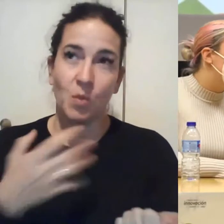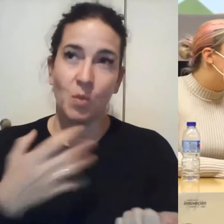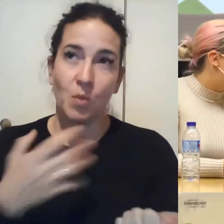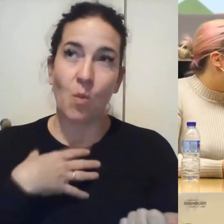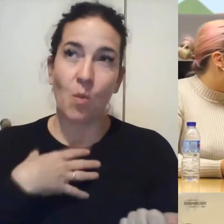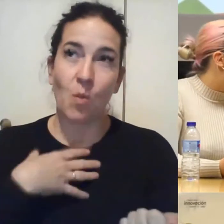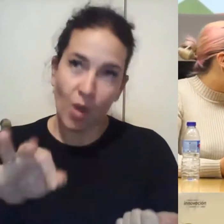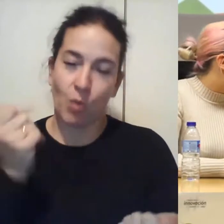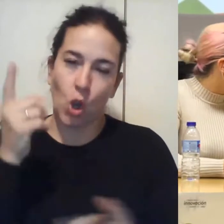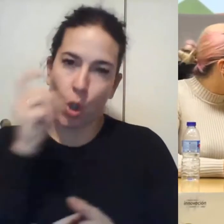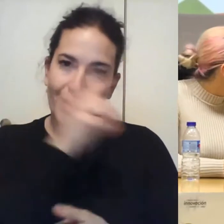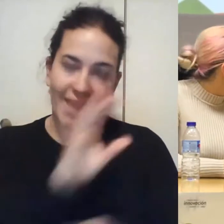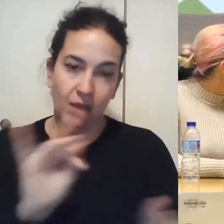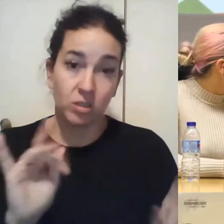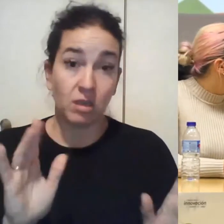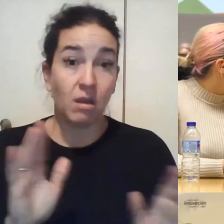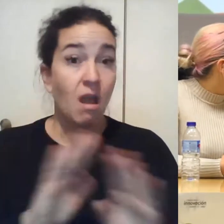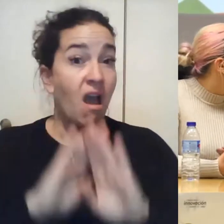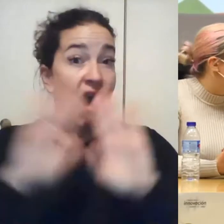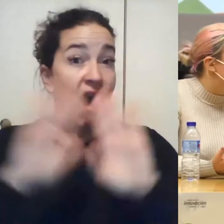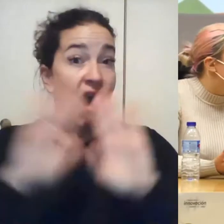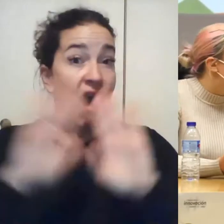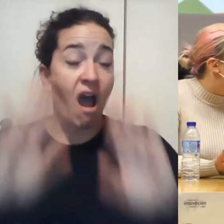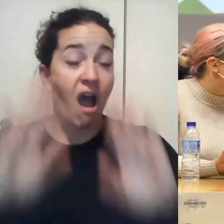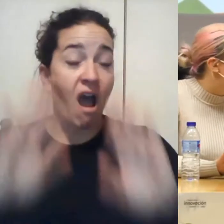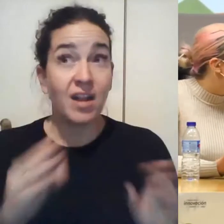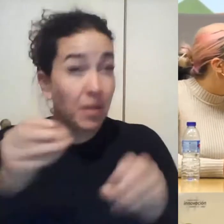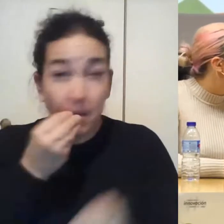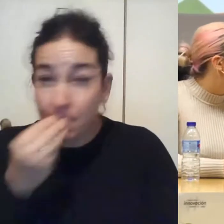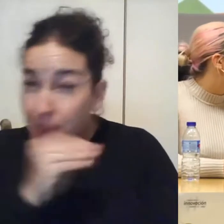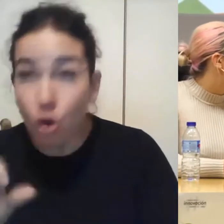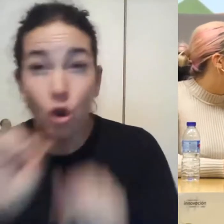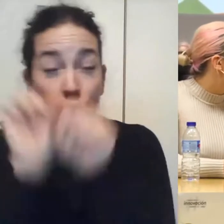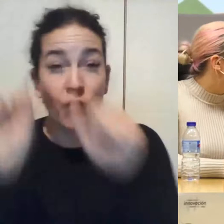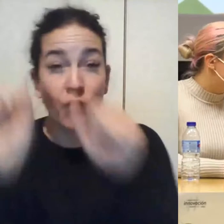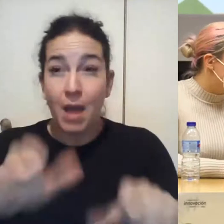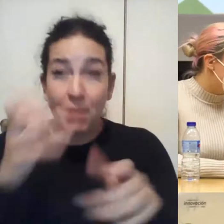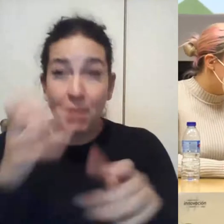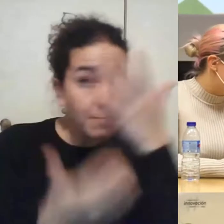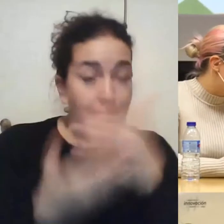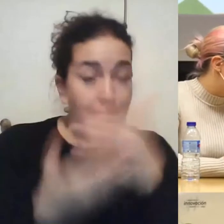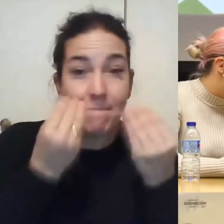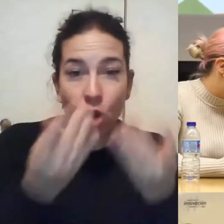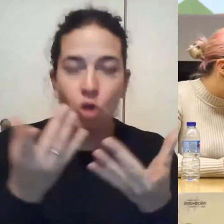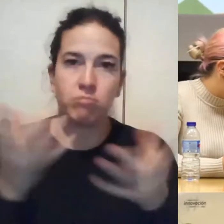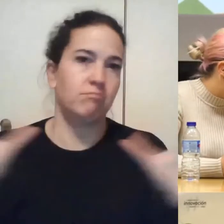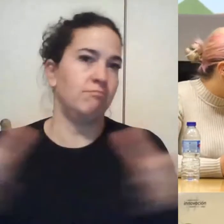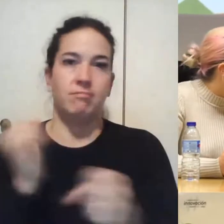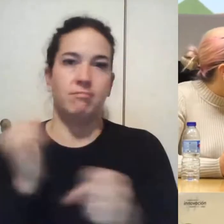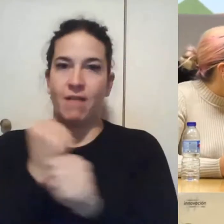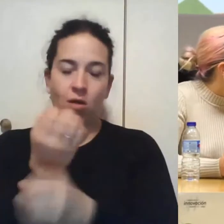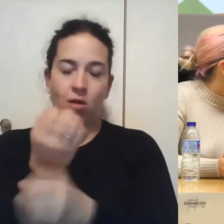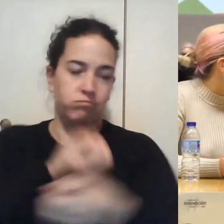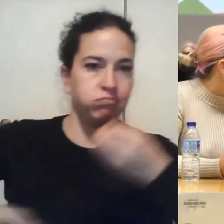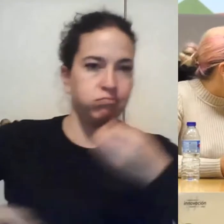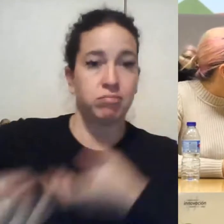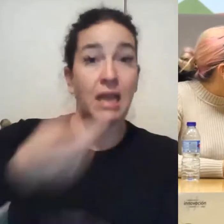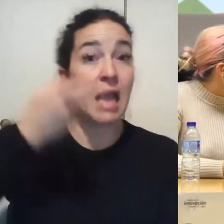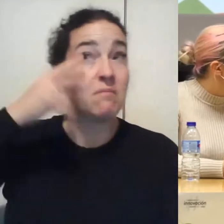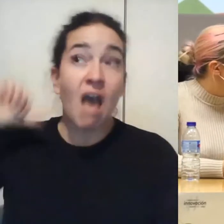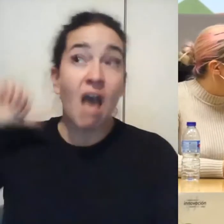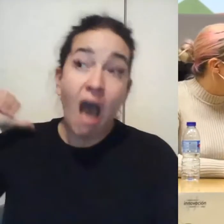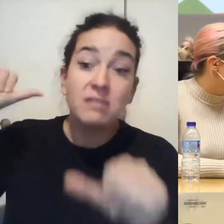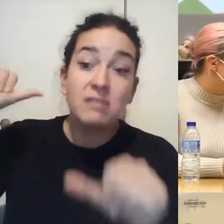definitiva es la forma en la que mejor pueden aprender y en la que mejor pueden combinar todo lo que saben ellos. Así que la experiencia que yo he tenido hasta ahora ha sido